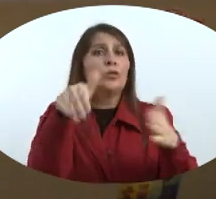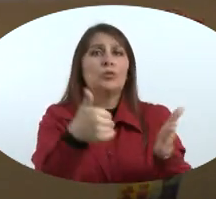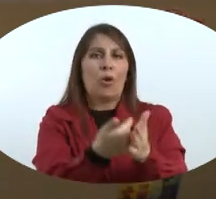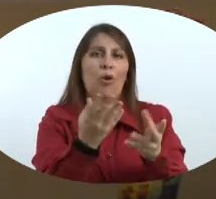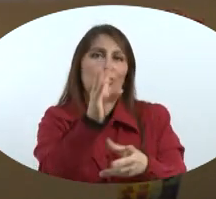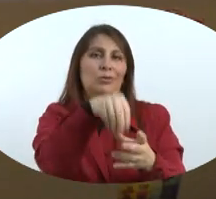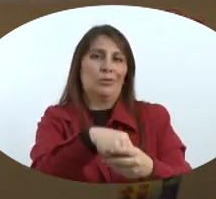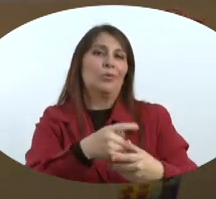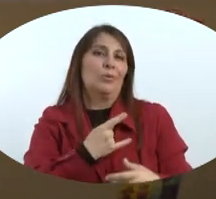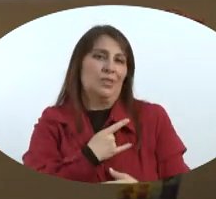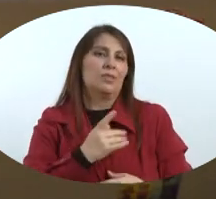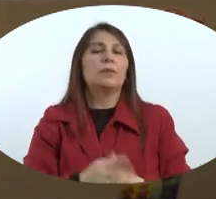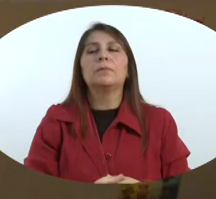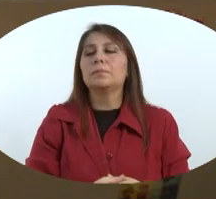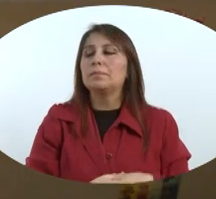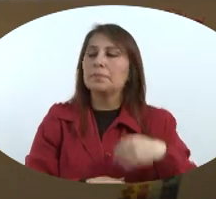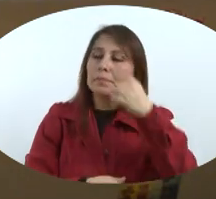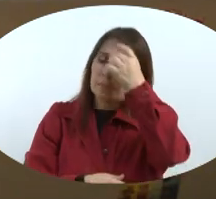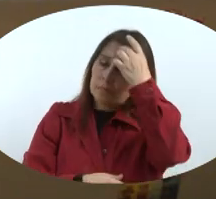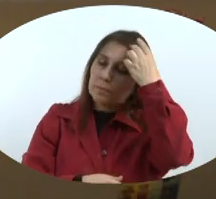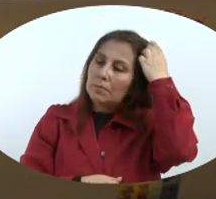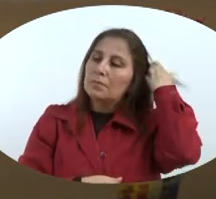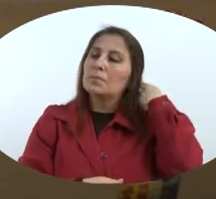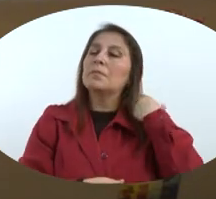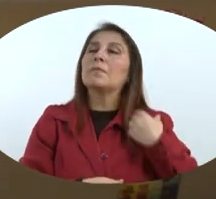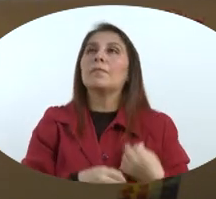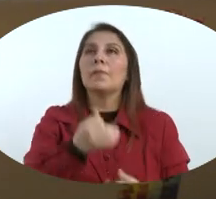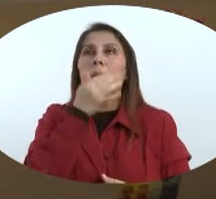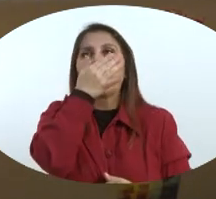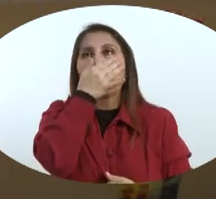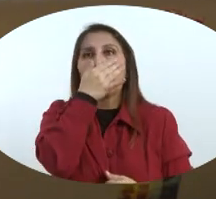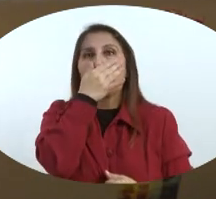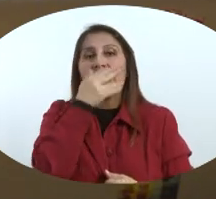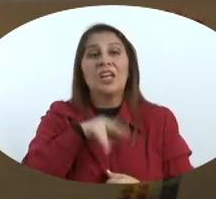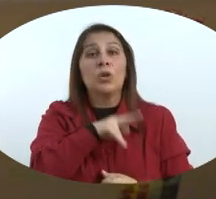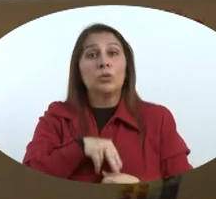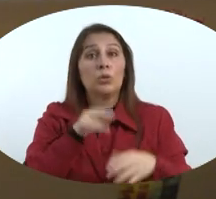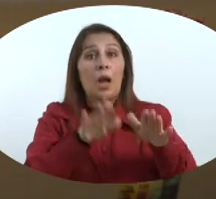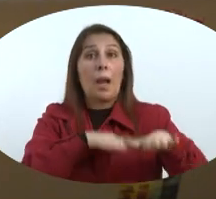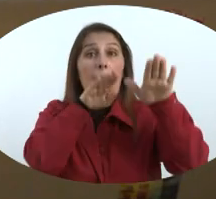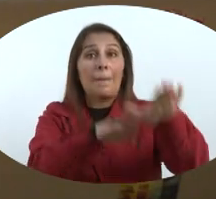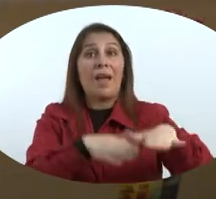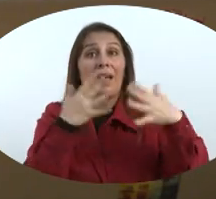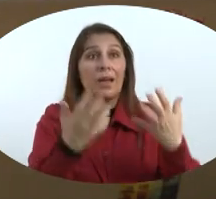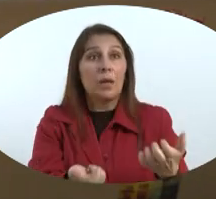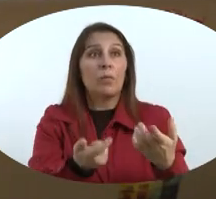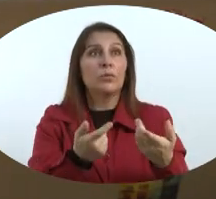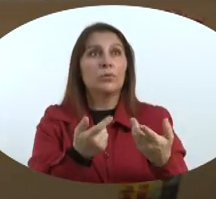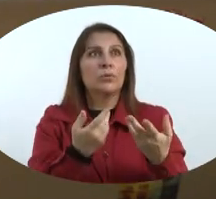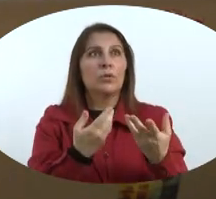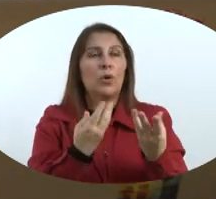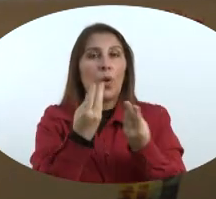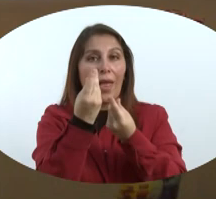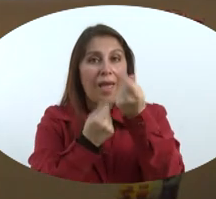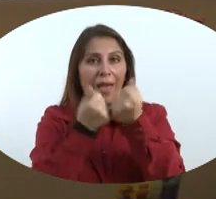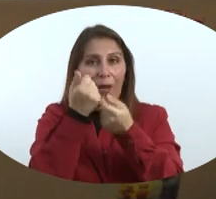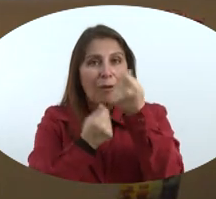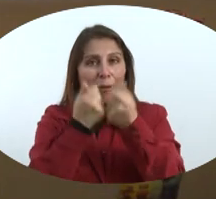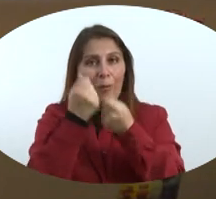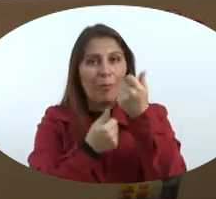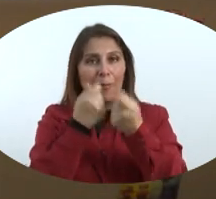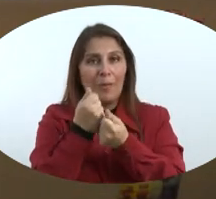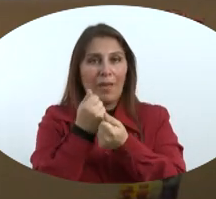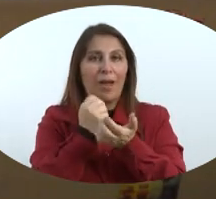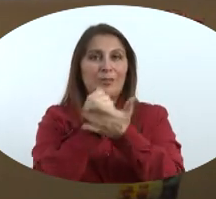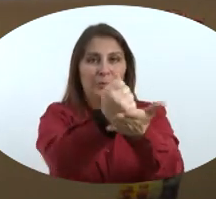bueno también como estudiantes queremos como la representante session queremos fomentar espacios de economía solidaria que sean iniciativas